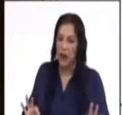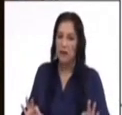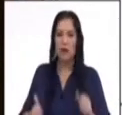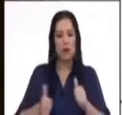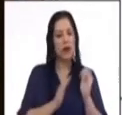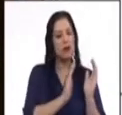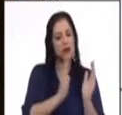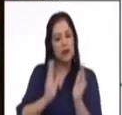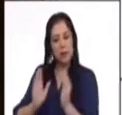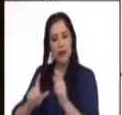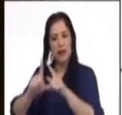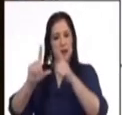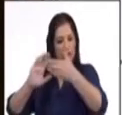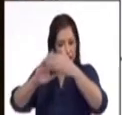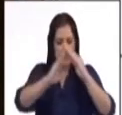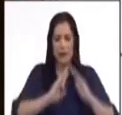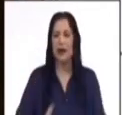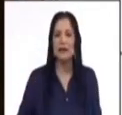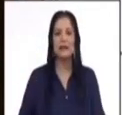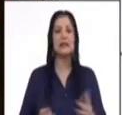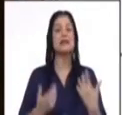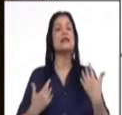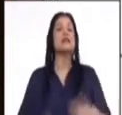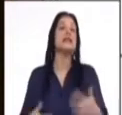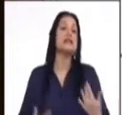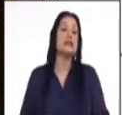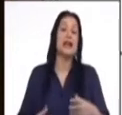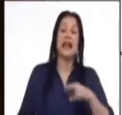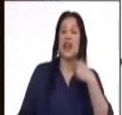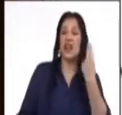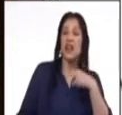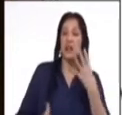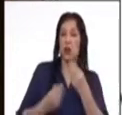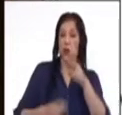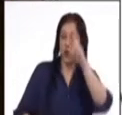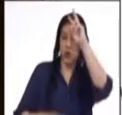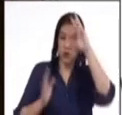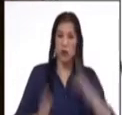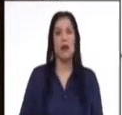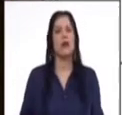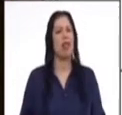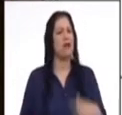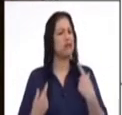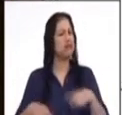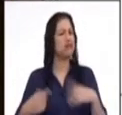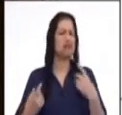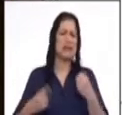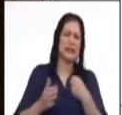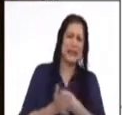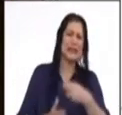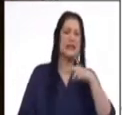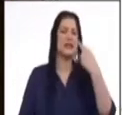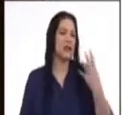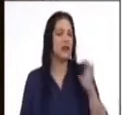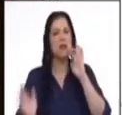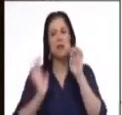buen ordenamiento territorial, exponiendo a millones de peruanos a los riesgos, por